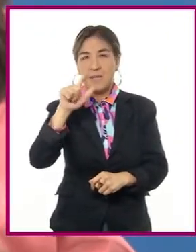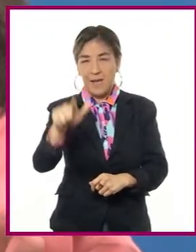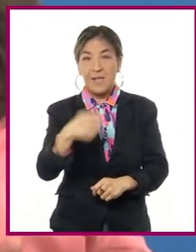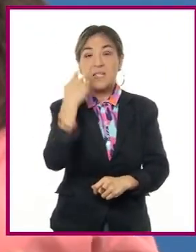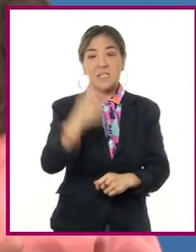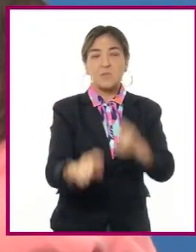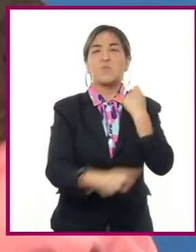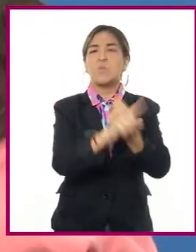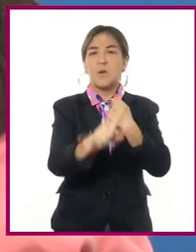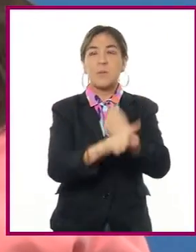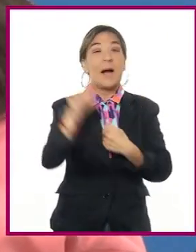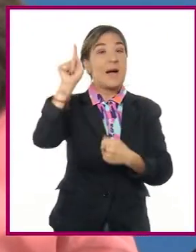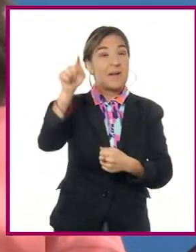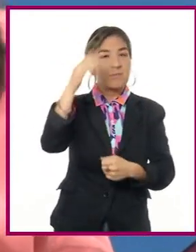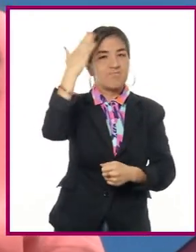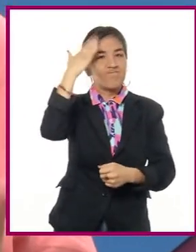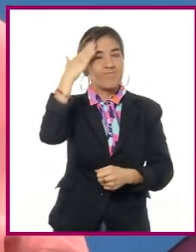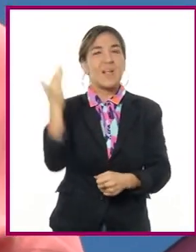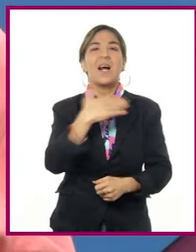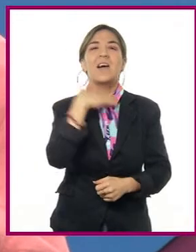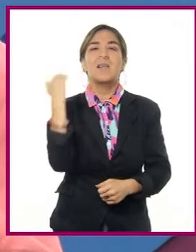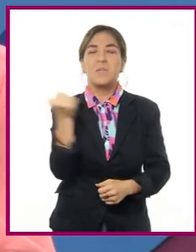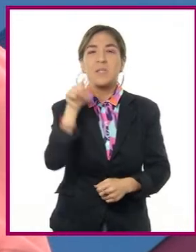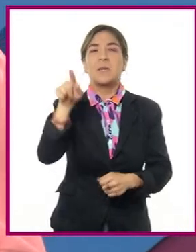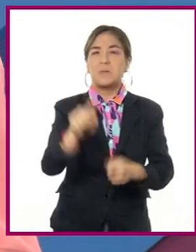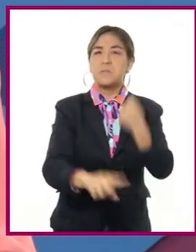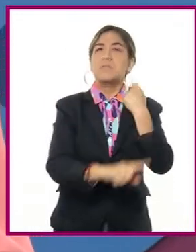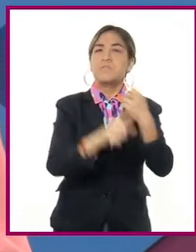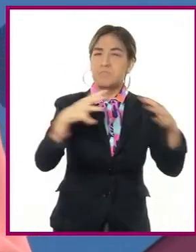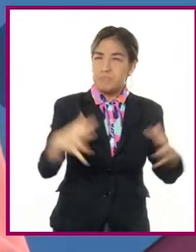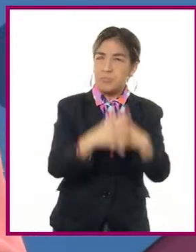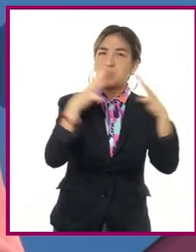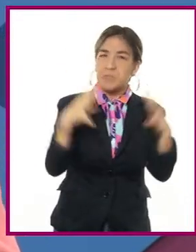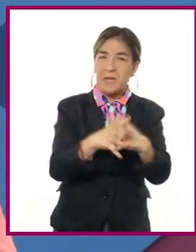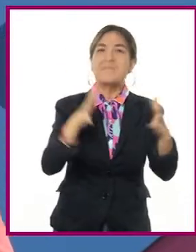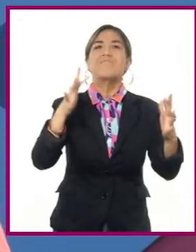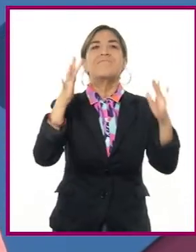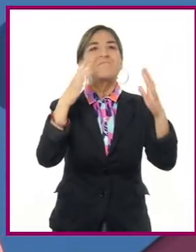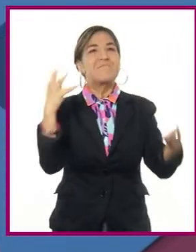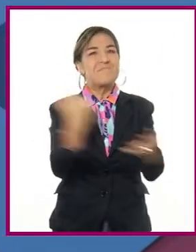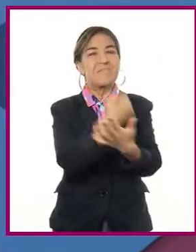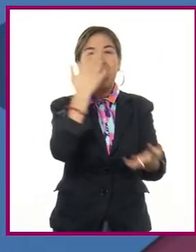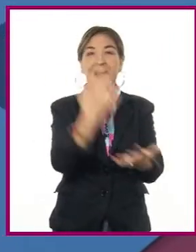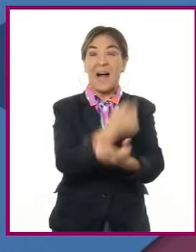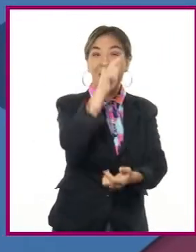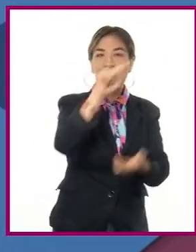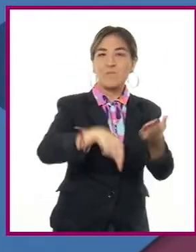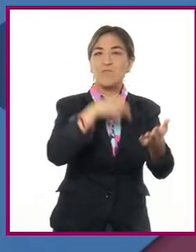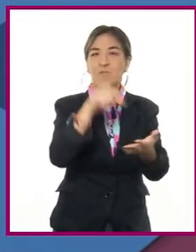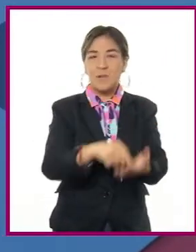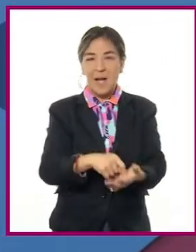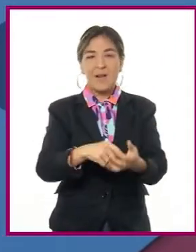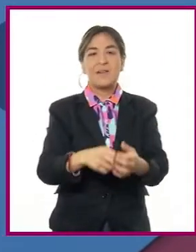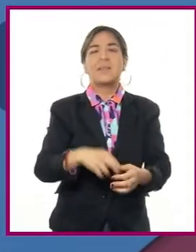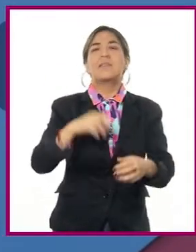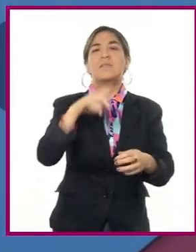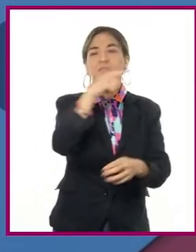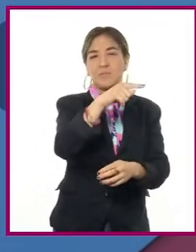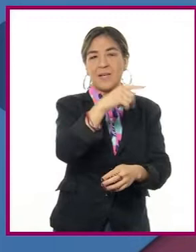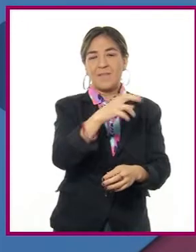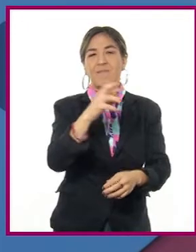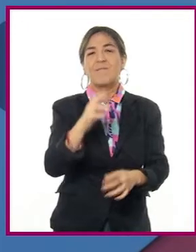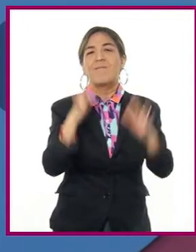centrales, encabezados por Alemania, lograron importantes victorias sobre Francia, Reino Unido y Rusia, sus principales